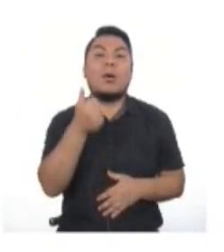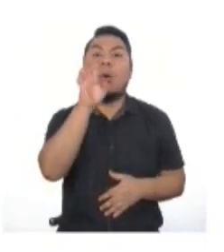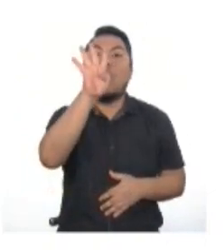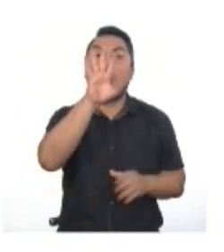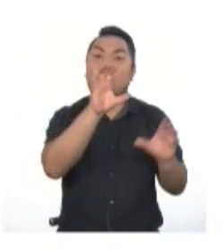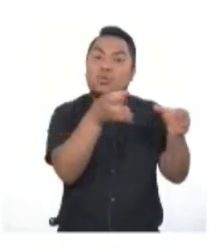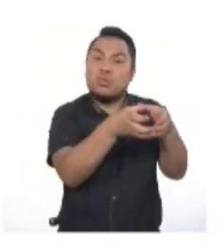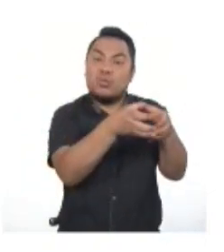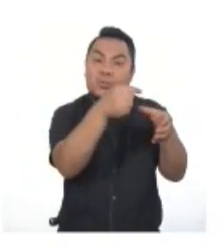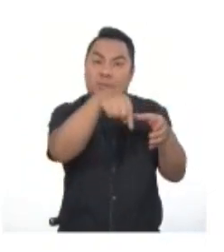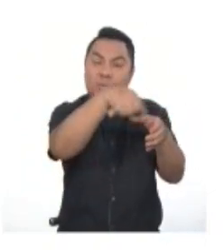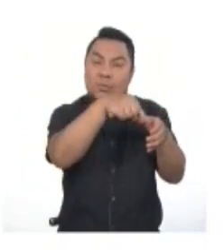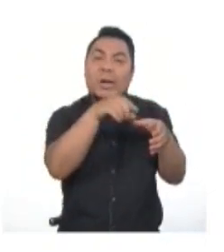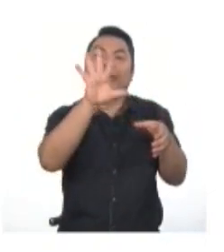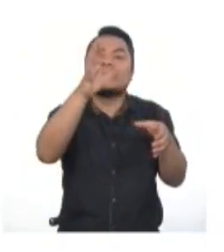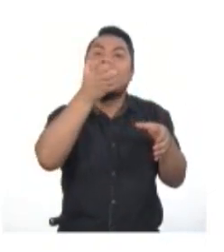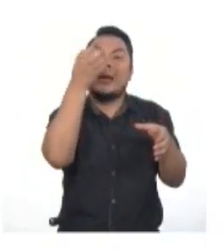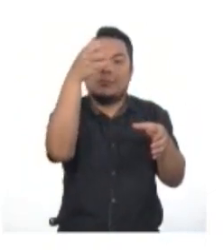Cuatro grupos.